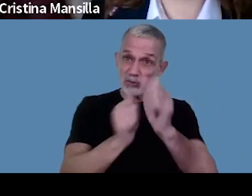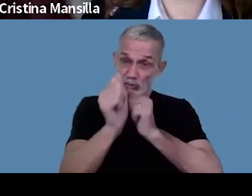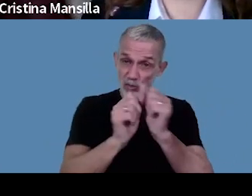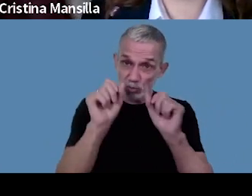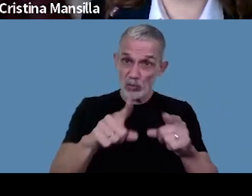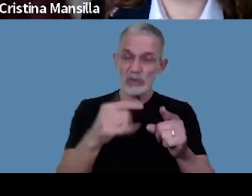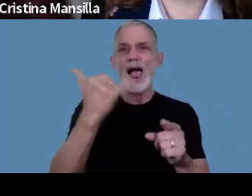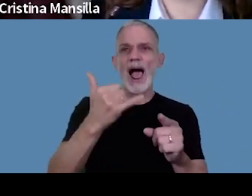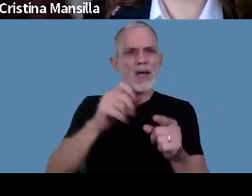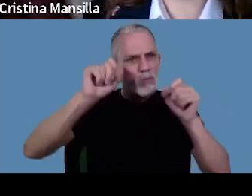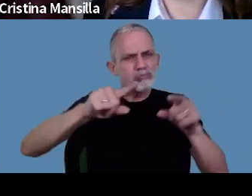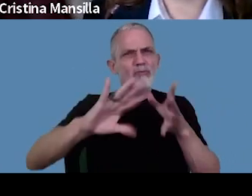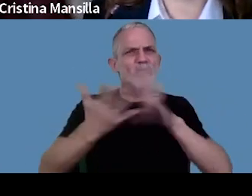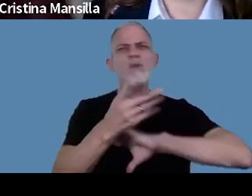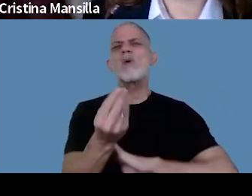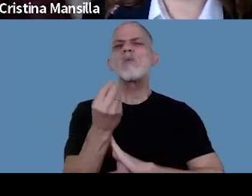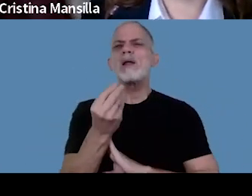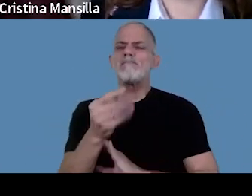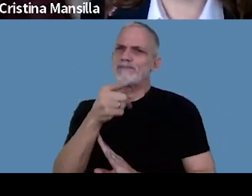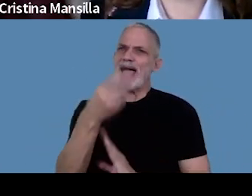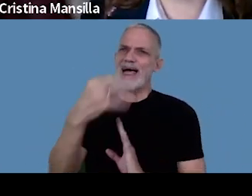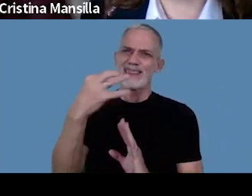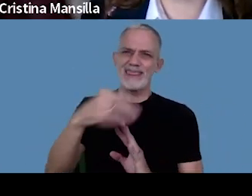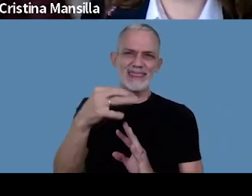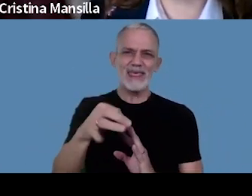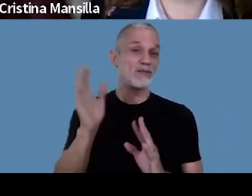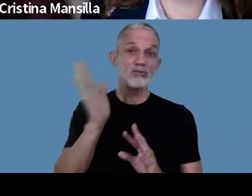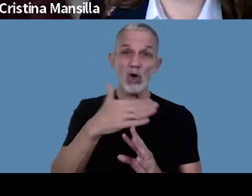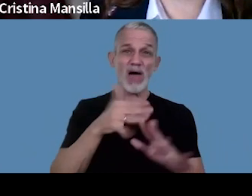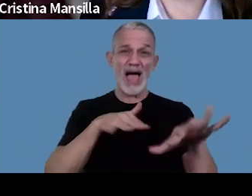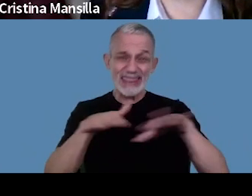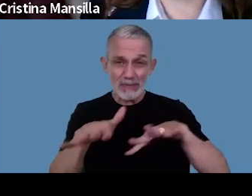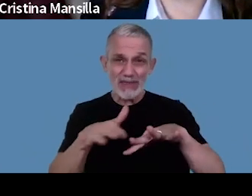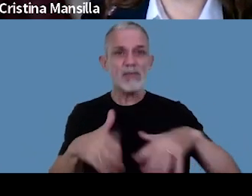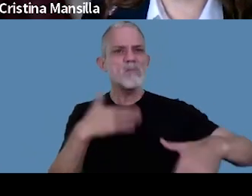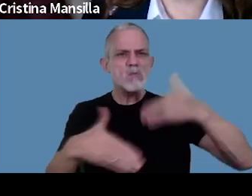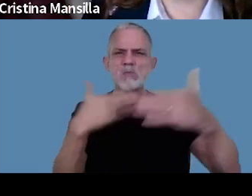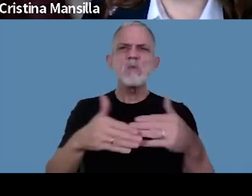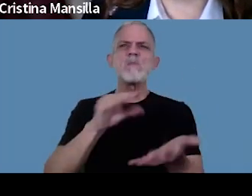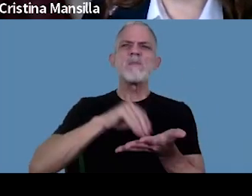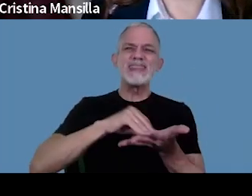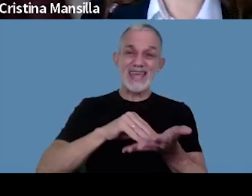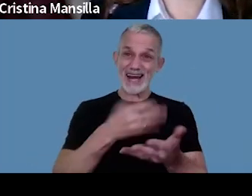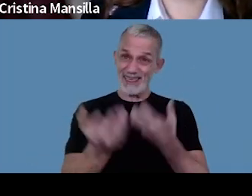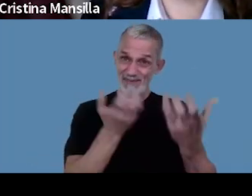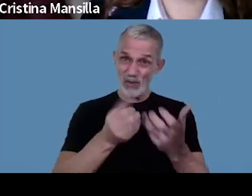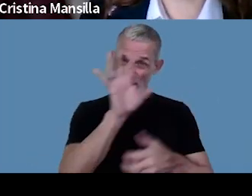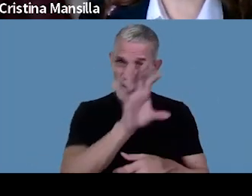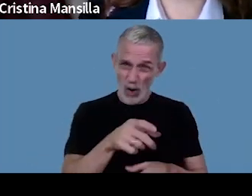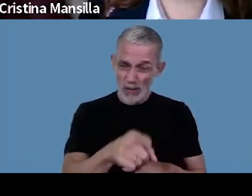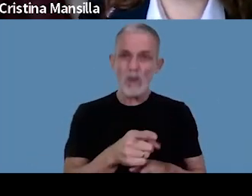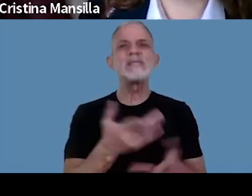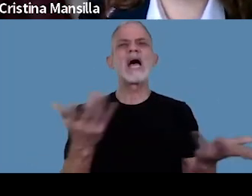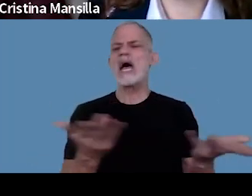una característica única, que es que toda actividad desarrollada en el territorio de Tierra del Fuego se